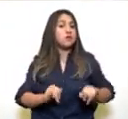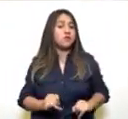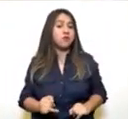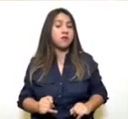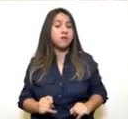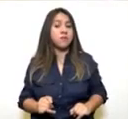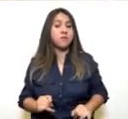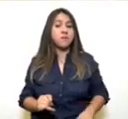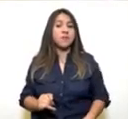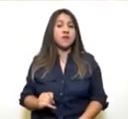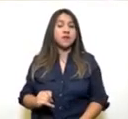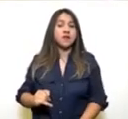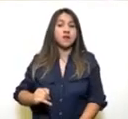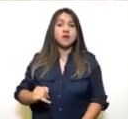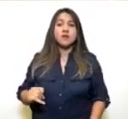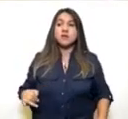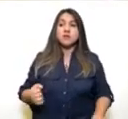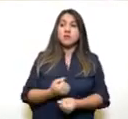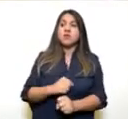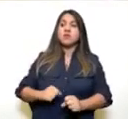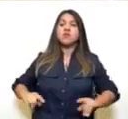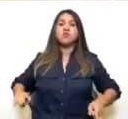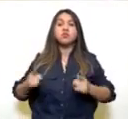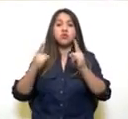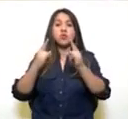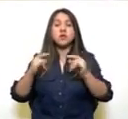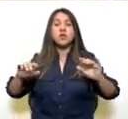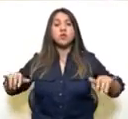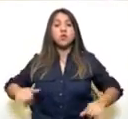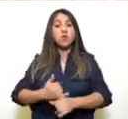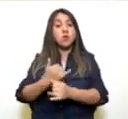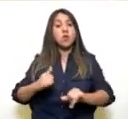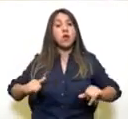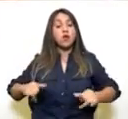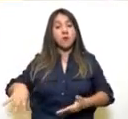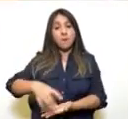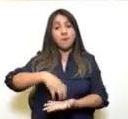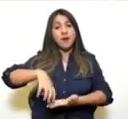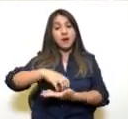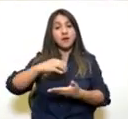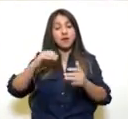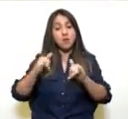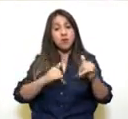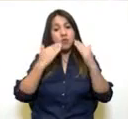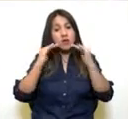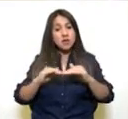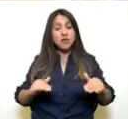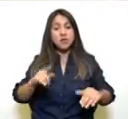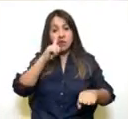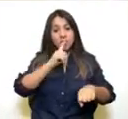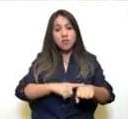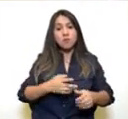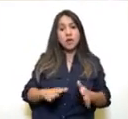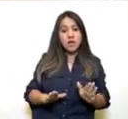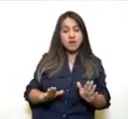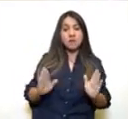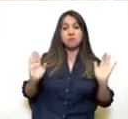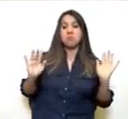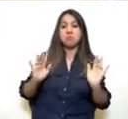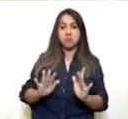somos capaces de construir un parque para que el tiempo libre también